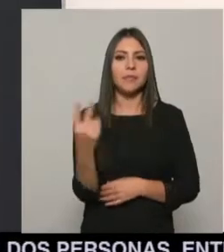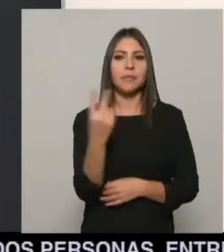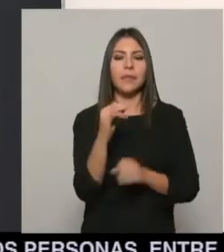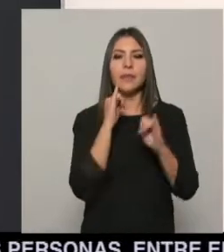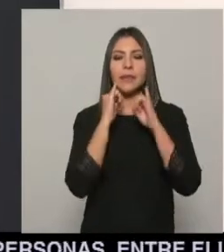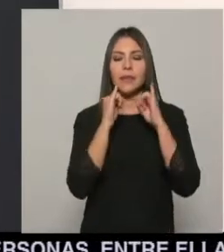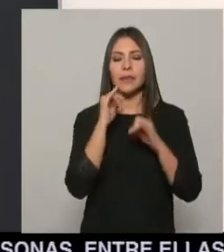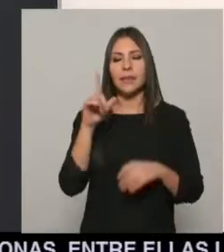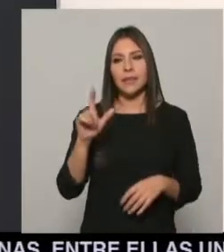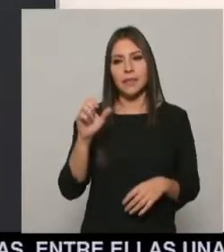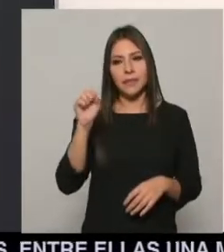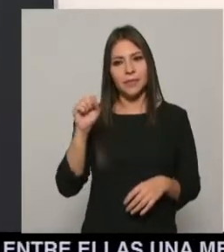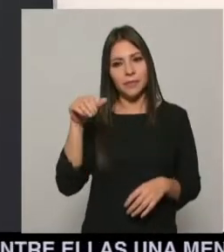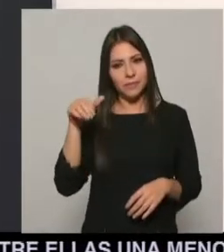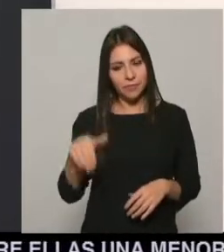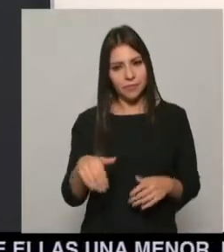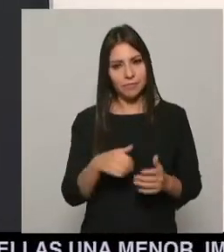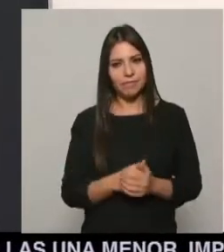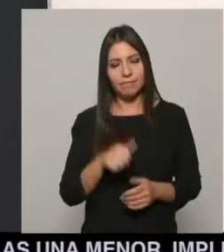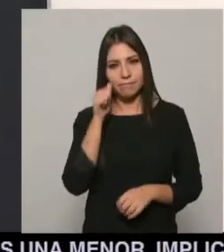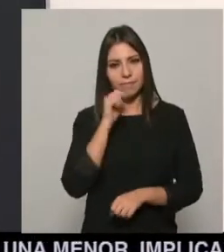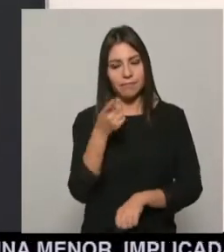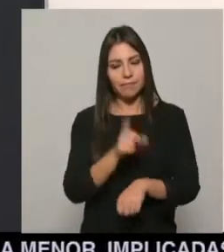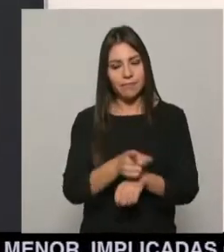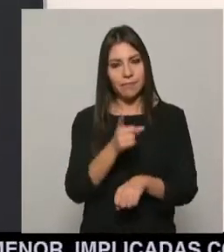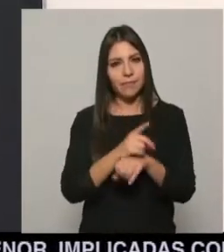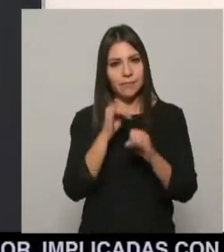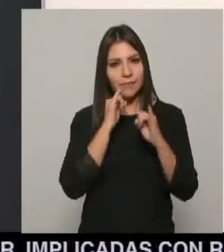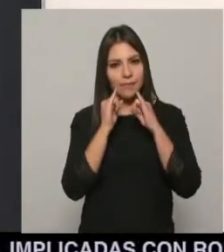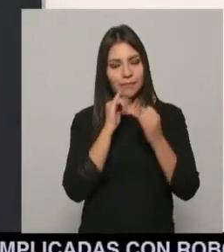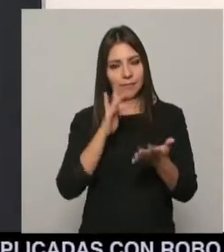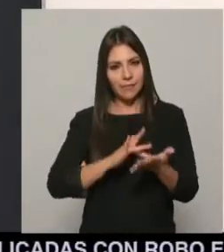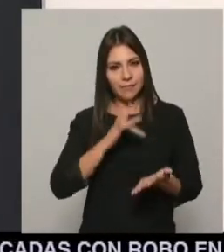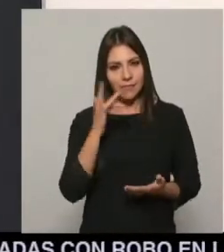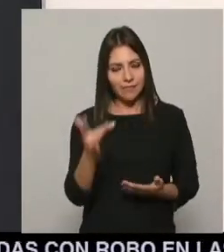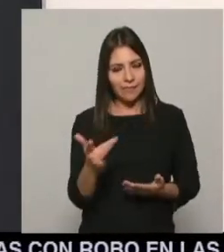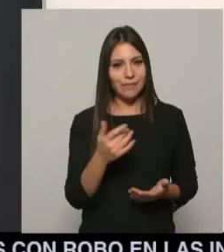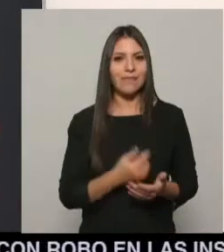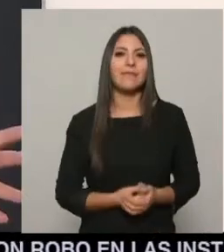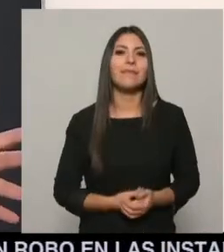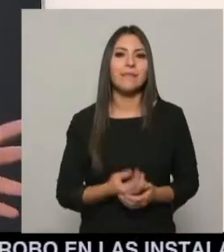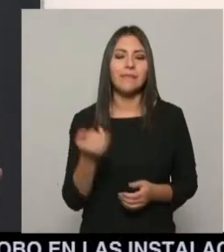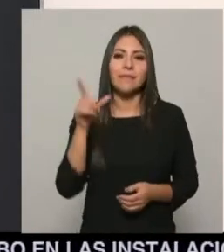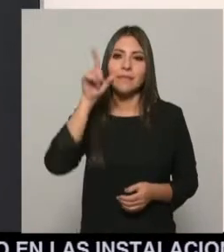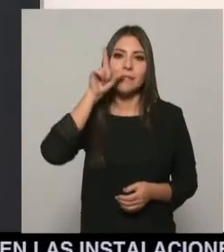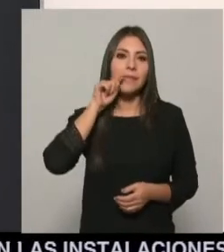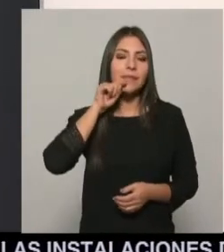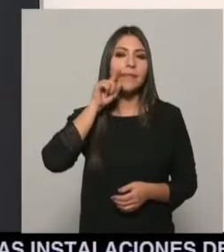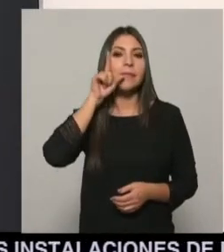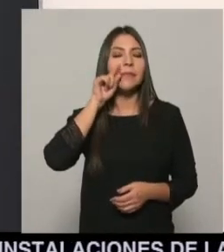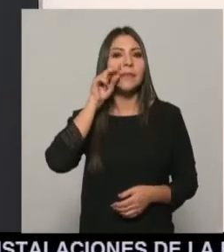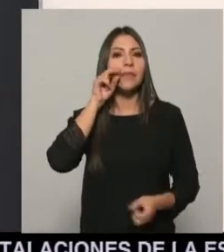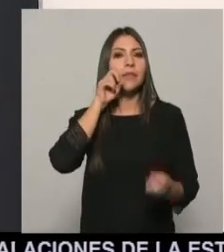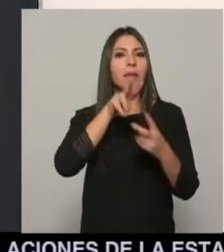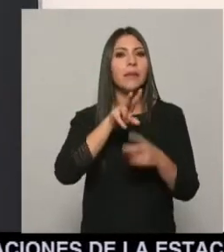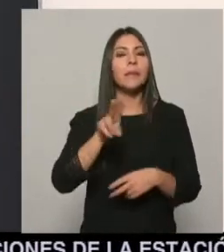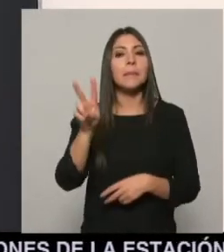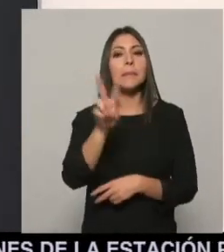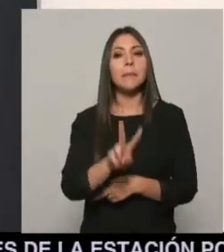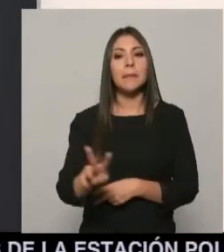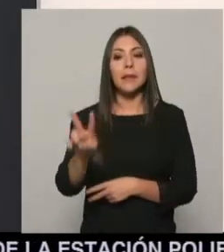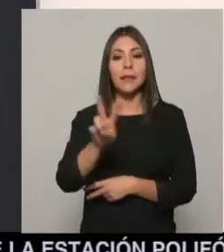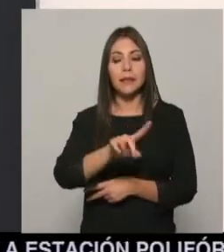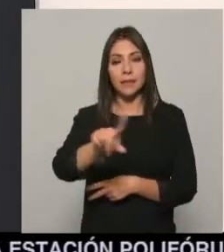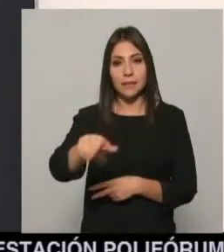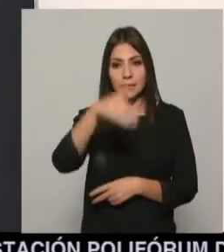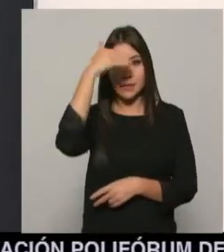intérpretes de lengua de señas mexicana, todos los días me acompañan, así que también gracias para ella. Y pues mañana lo espero, es viernes ya mañana,